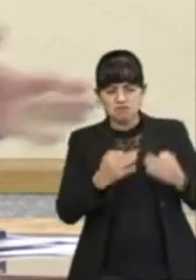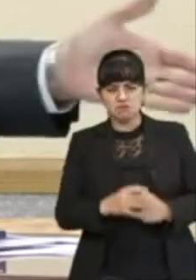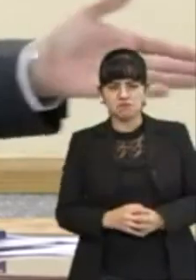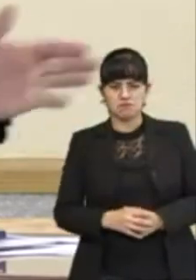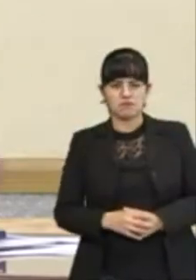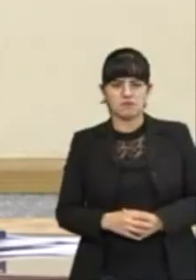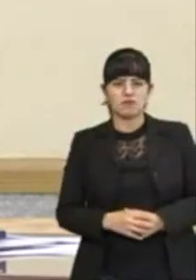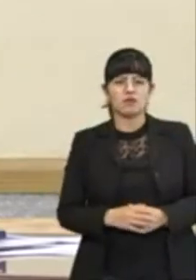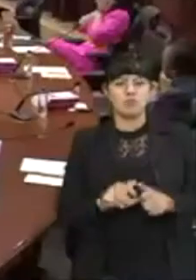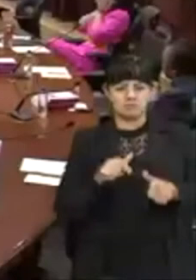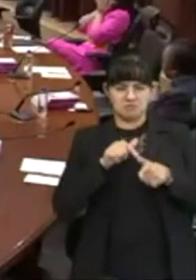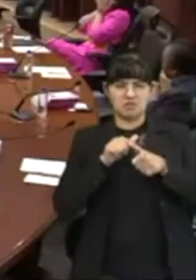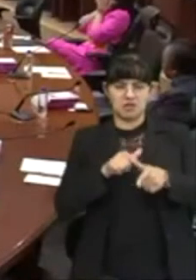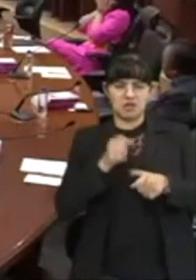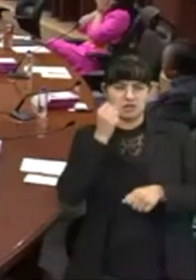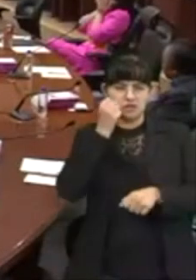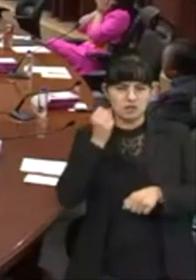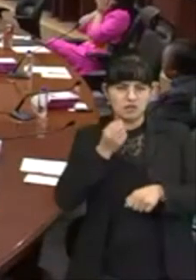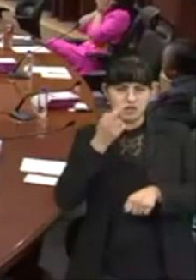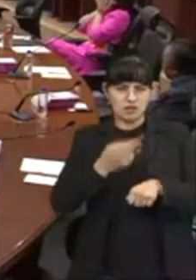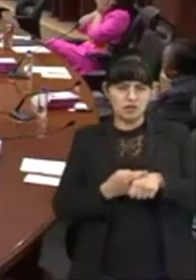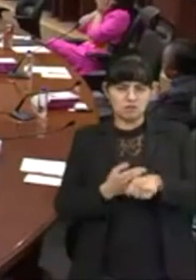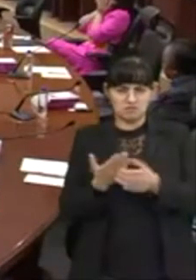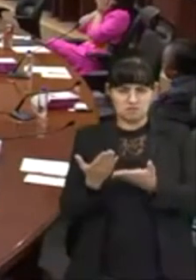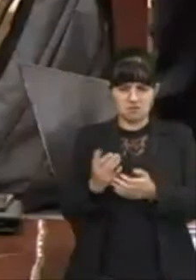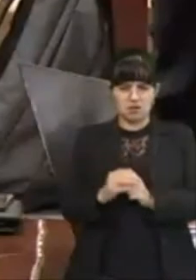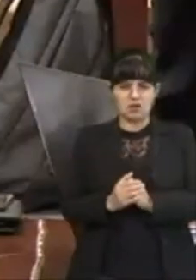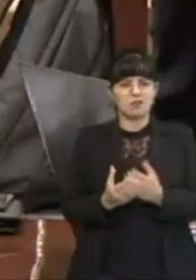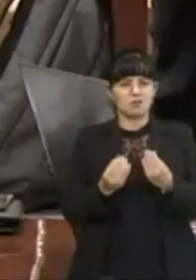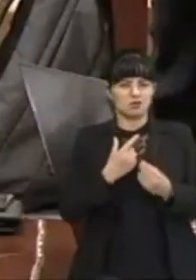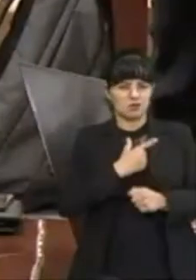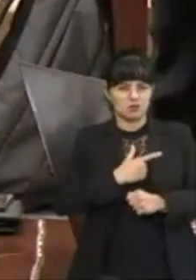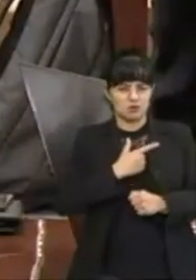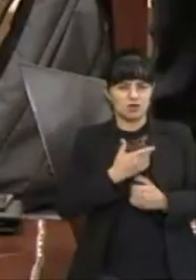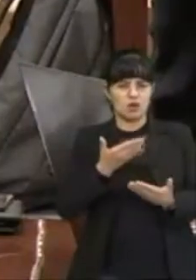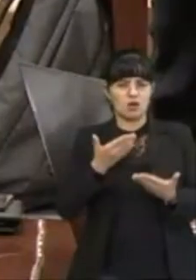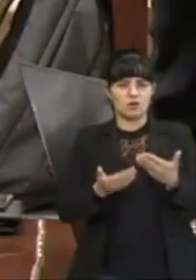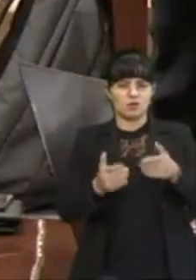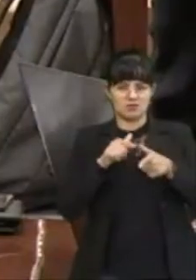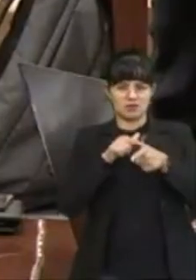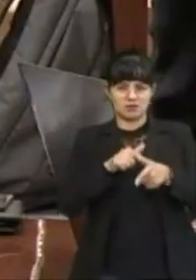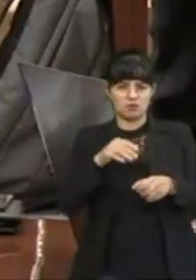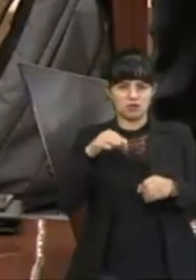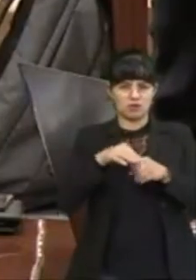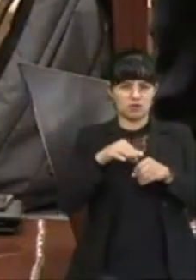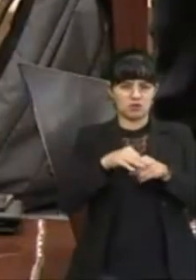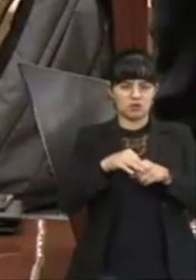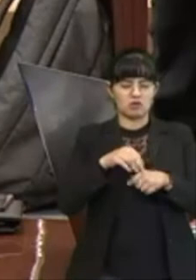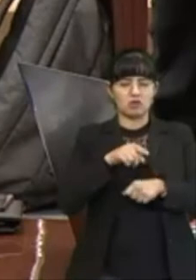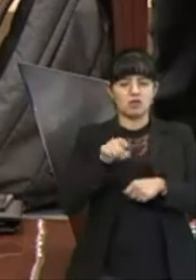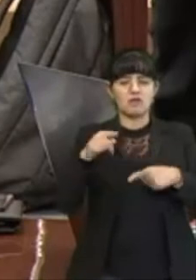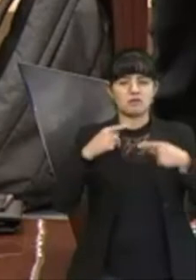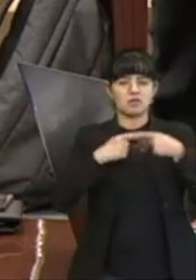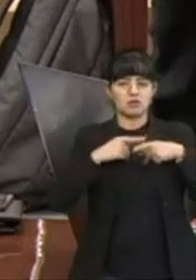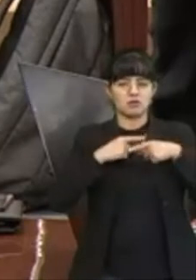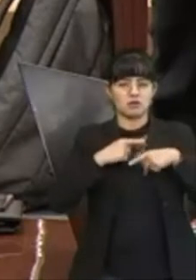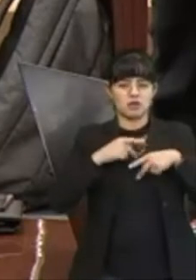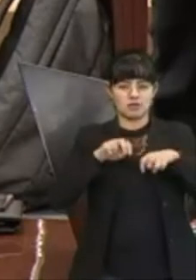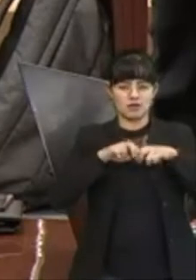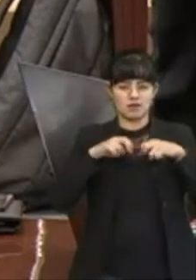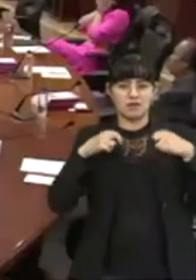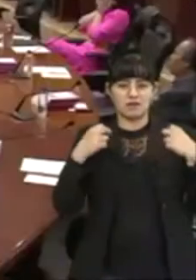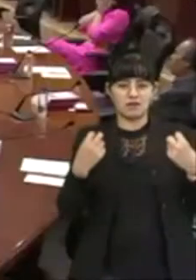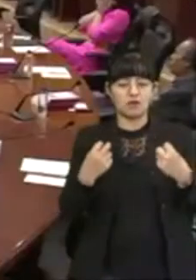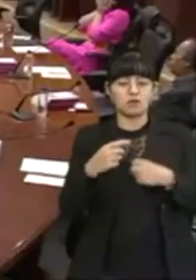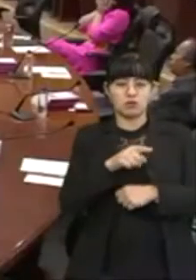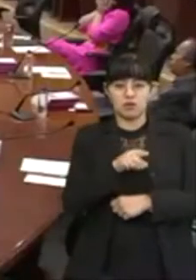Consejo General debe de nombrar entre los directores ejecutivos a un encargado de despacho. Según el propio Instituto Nacional Electoral,